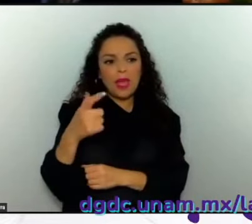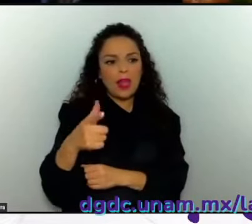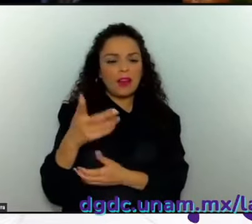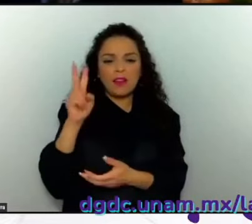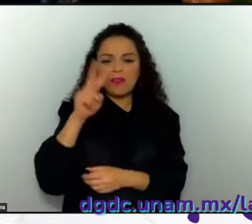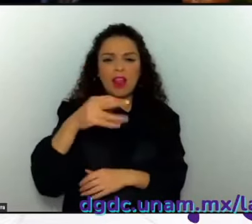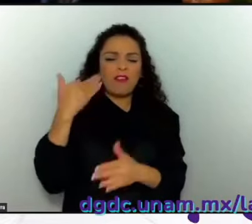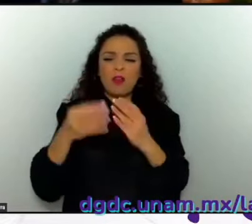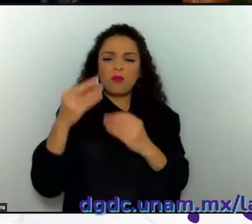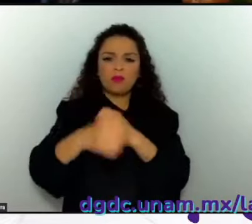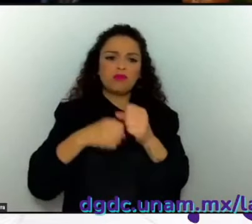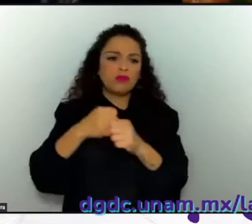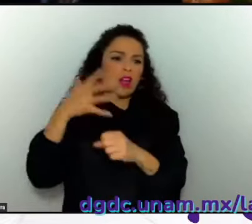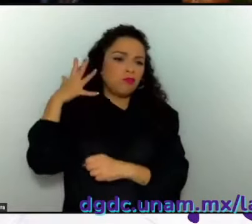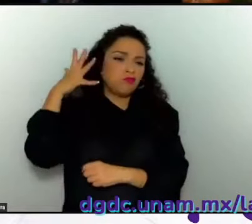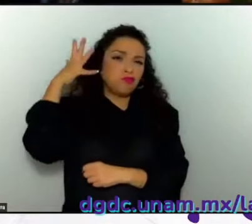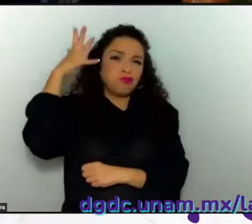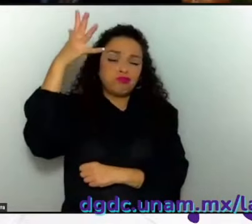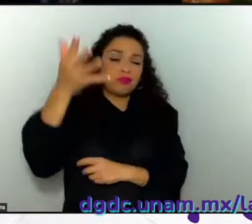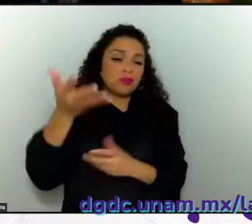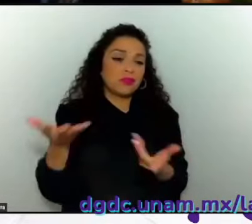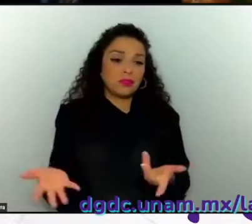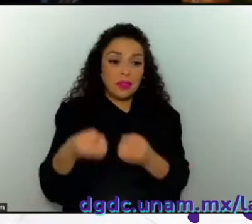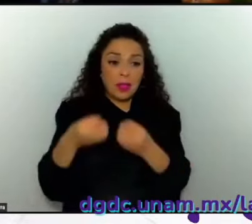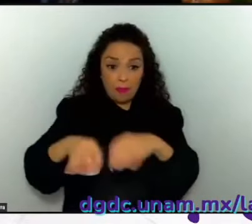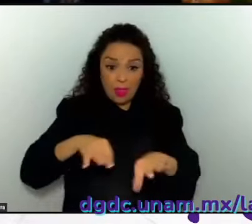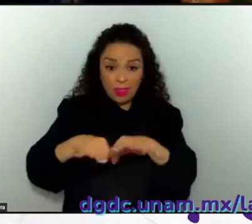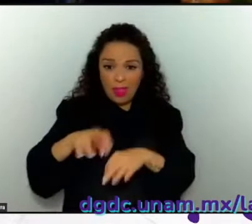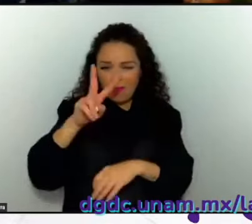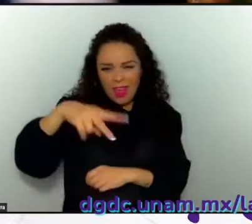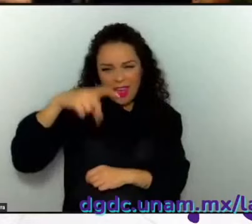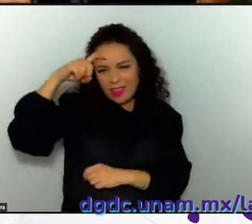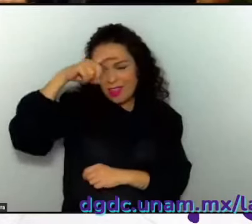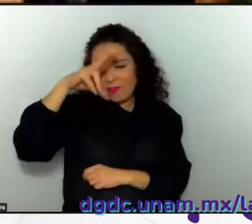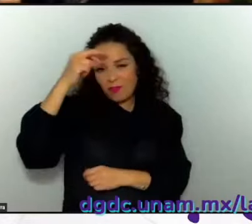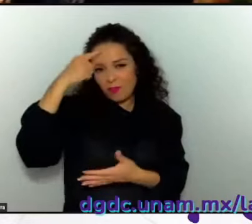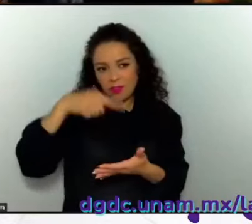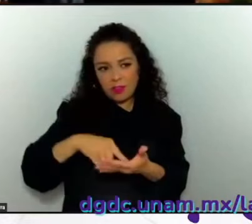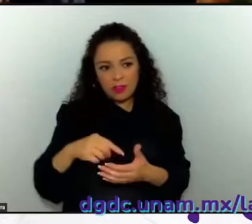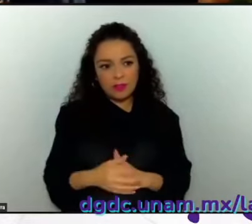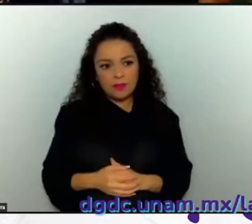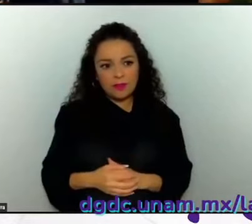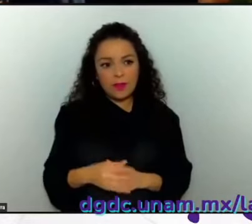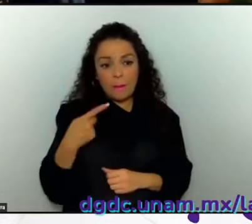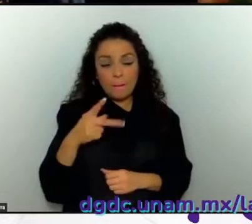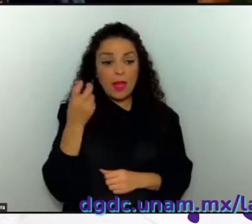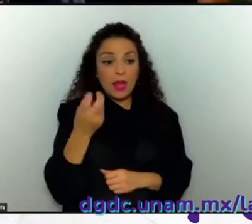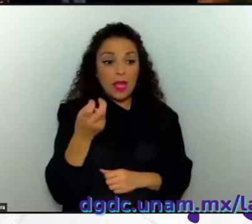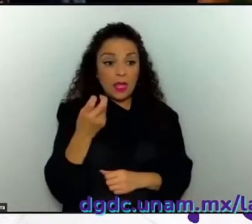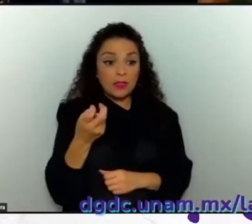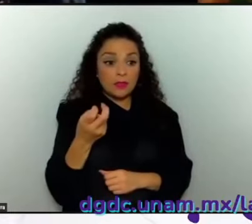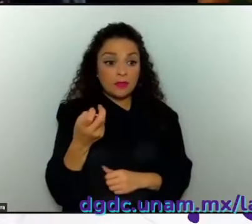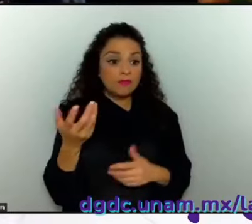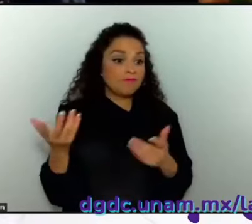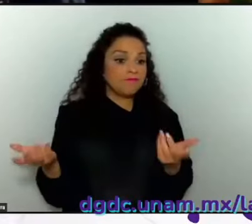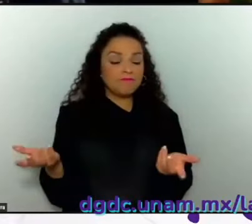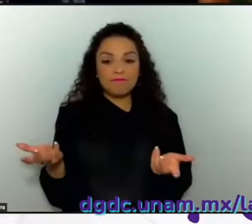de que perder el trabajo lo veo complicado. Pero bueno, coincido con Miguel en que es una cosa que ahora mismo